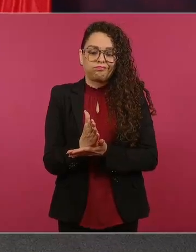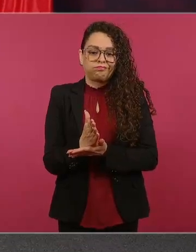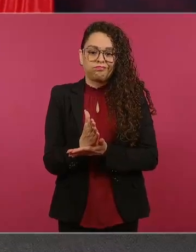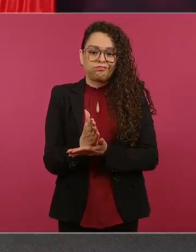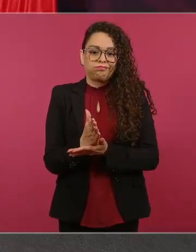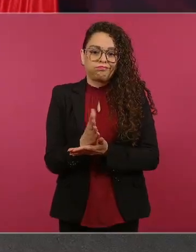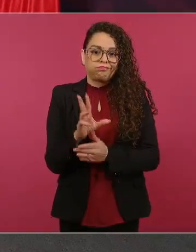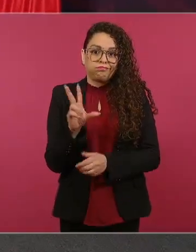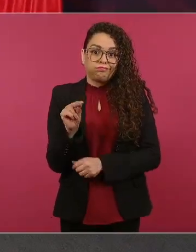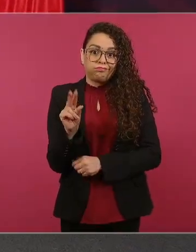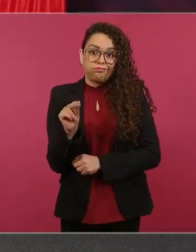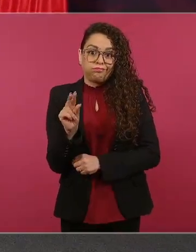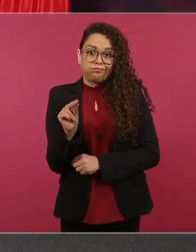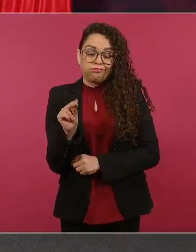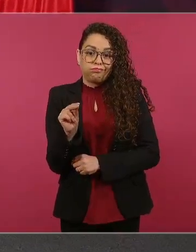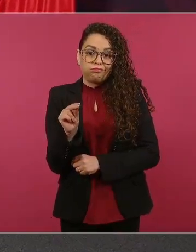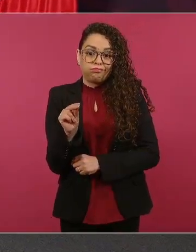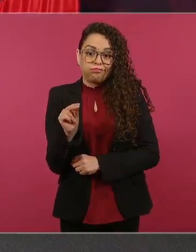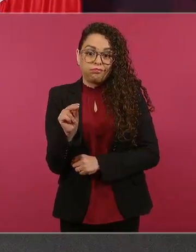o